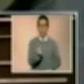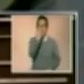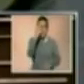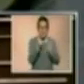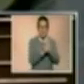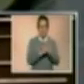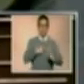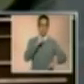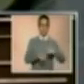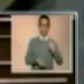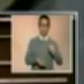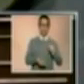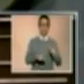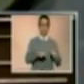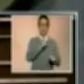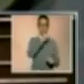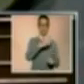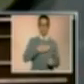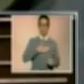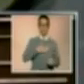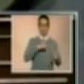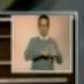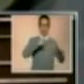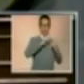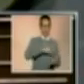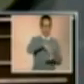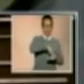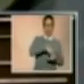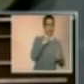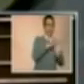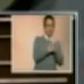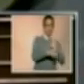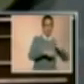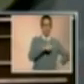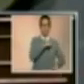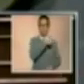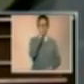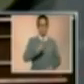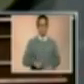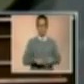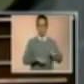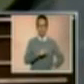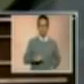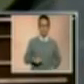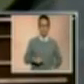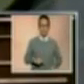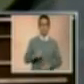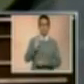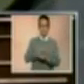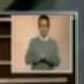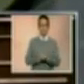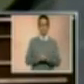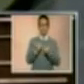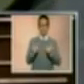solo midió si enviaba al vicepresidente, sino que fue directamente ante la duda, violando la Carta Interamericana